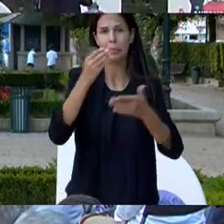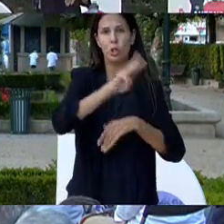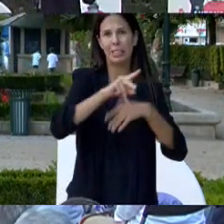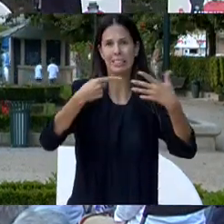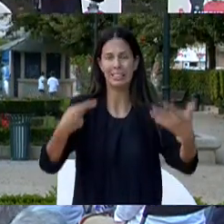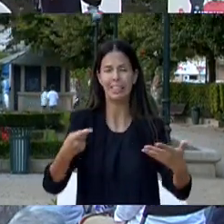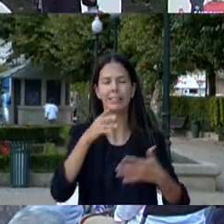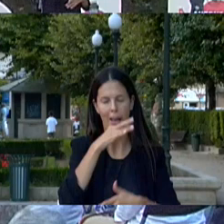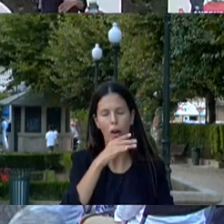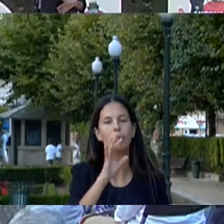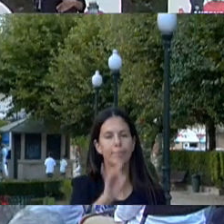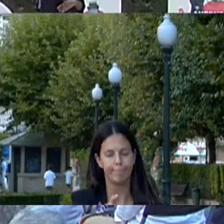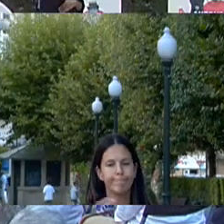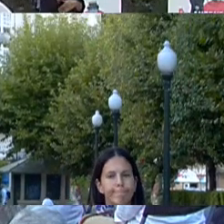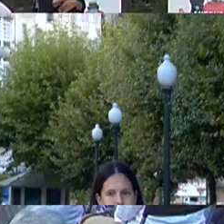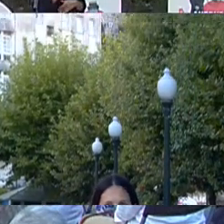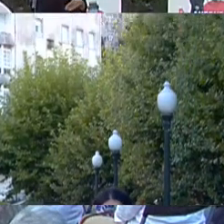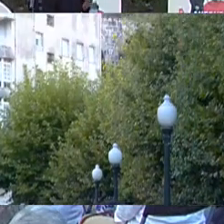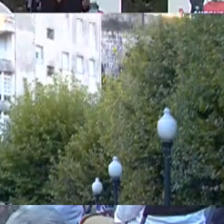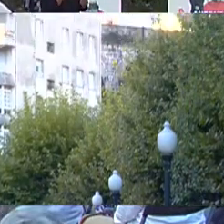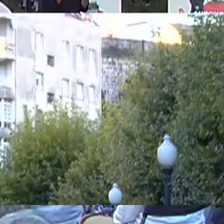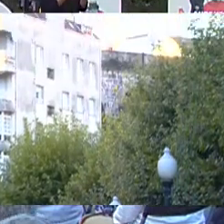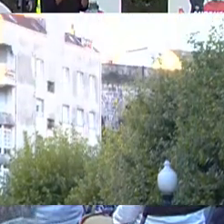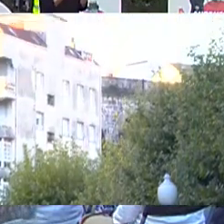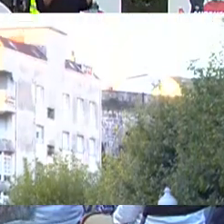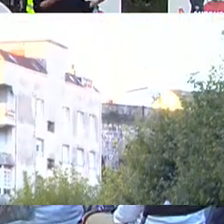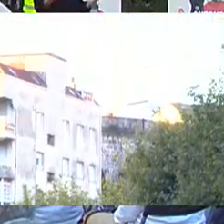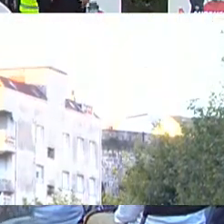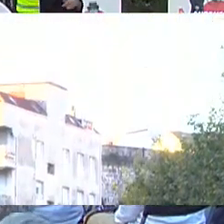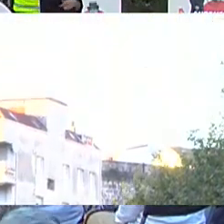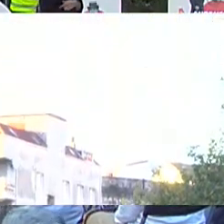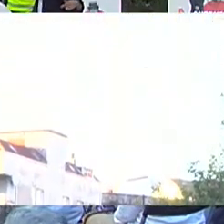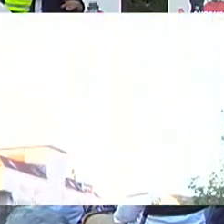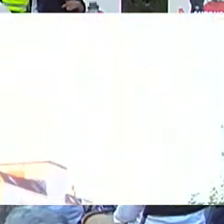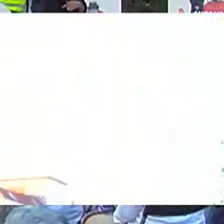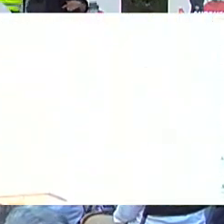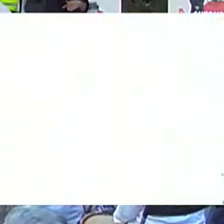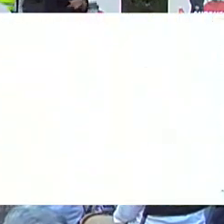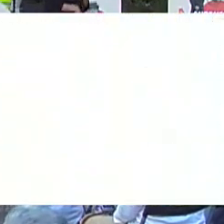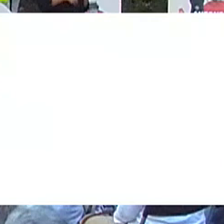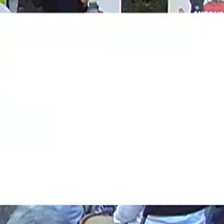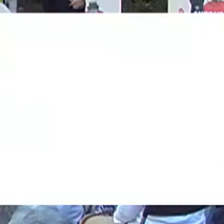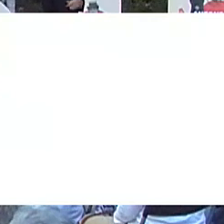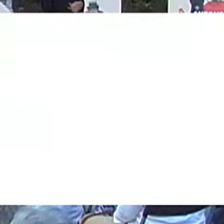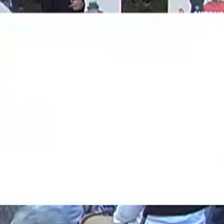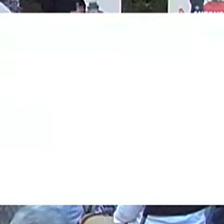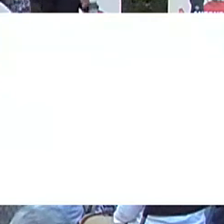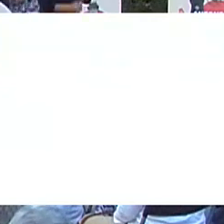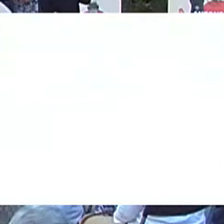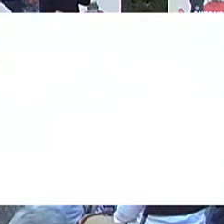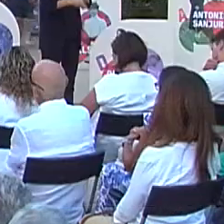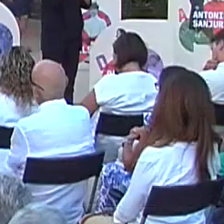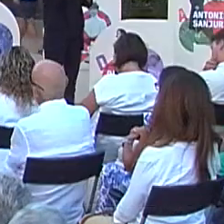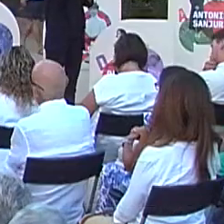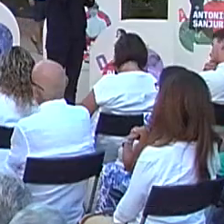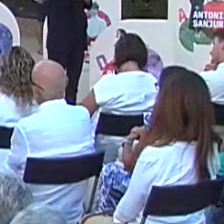sí que lle pasan factura. Efectivamente, non? Lle pasan factura. Non só a ela, bueno, en xeral as mulleres, digamos, que retornan moitos